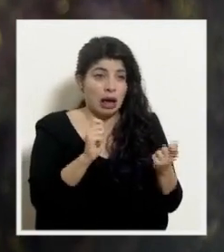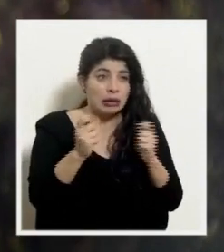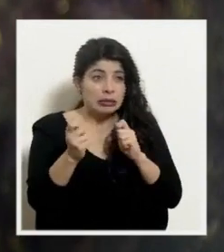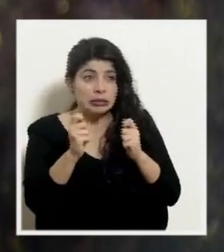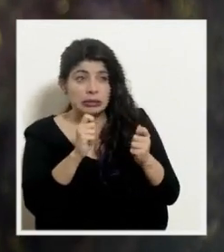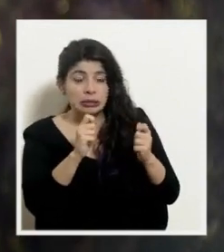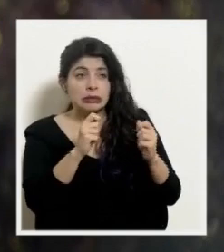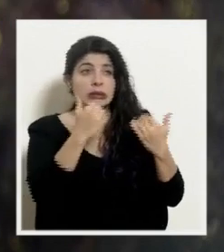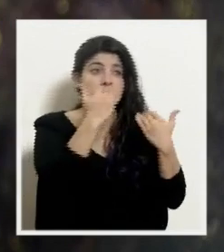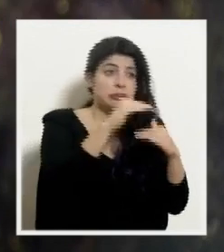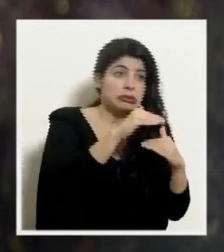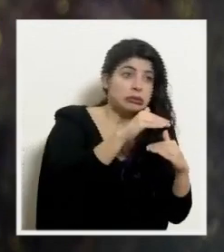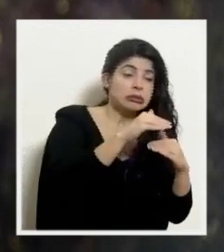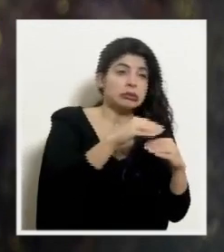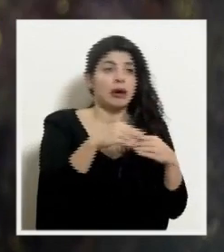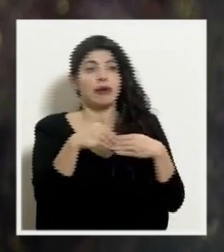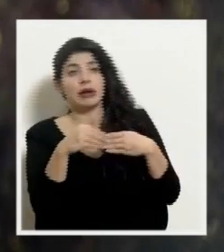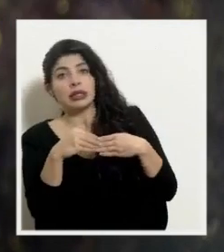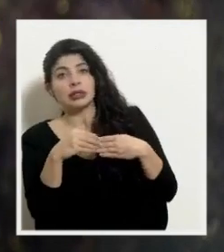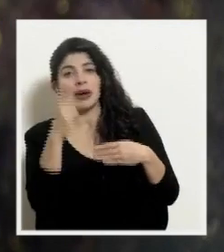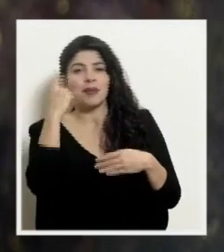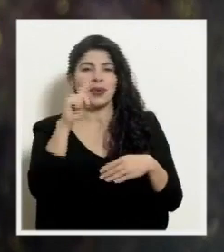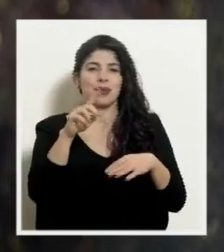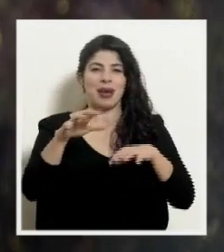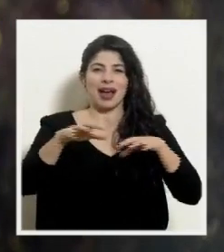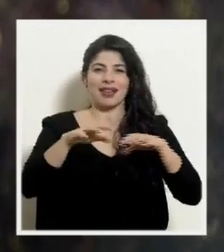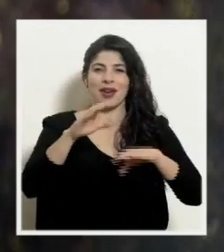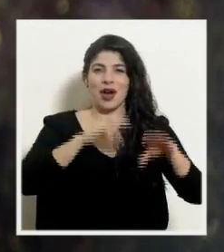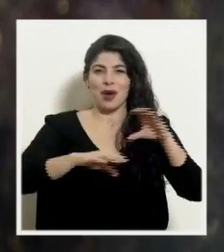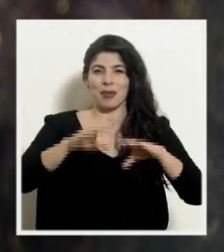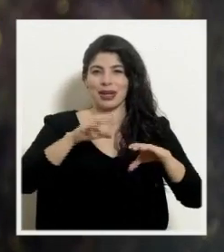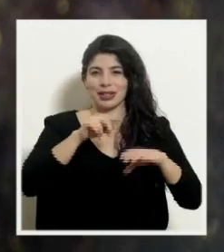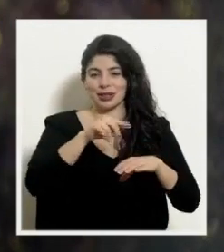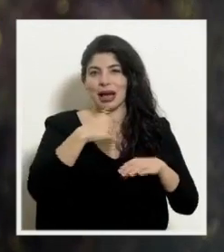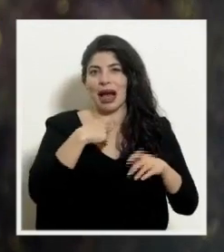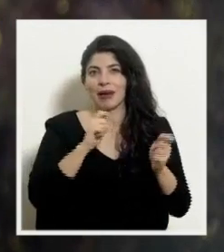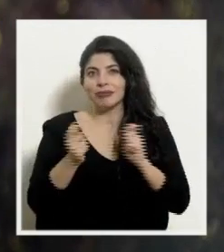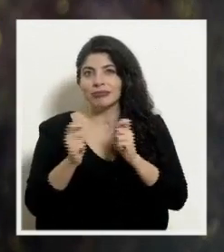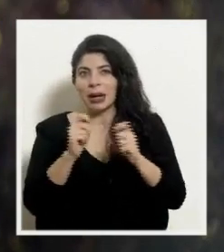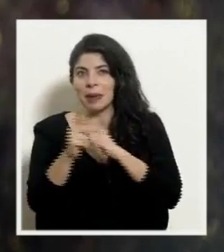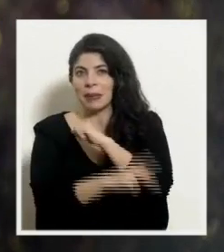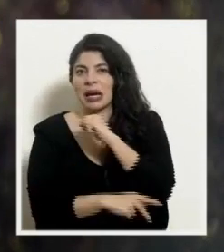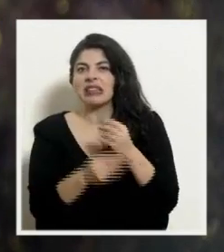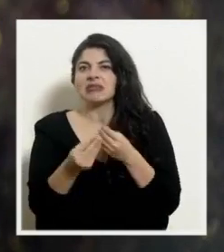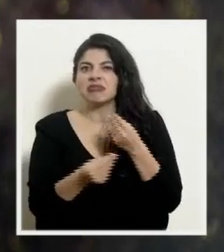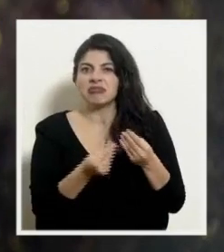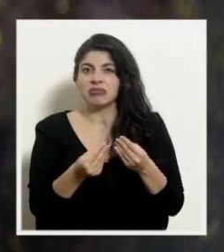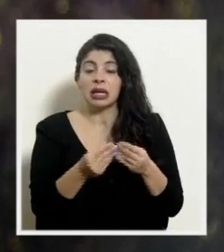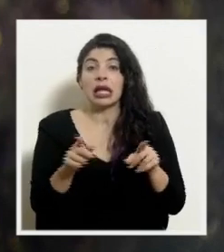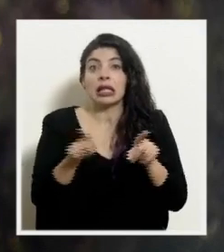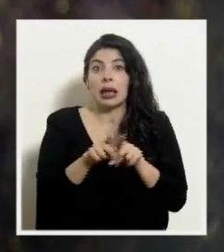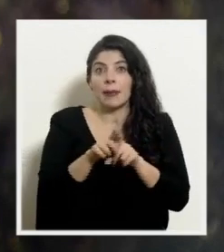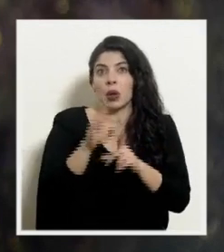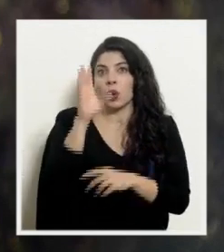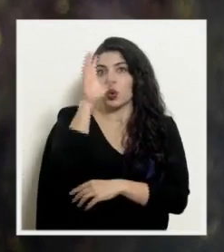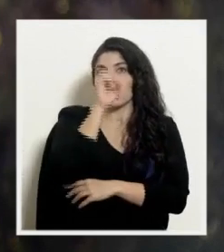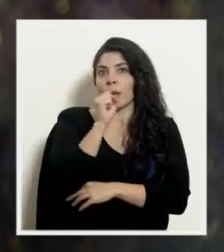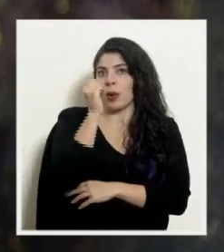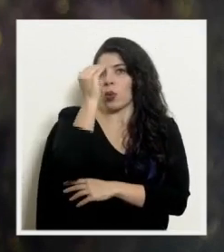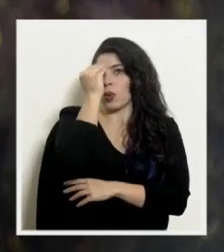de contingencia respecto a la actividad comercial en el país? Y tomando en cuenta